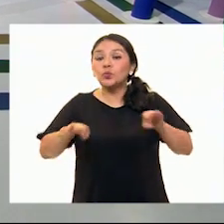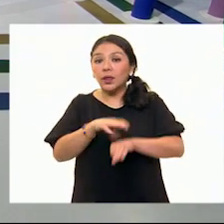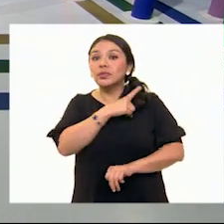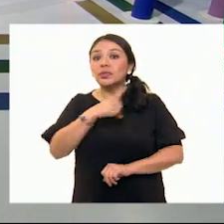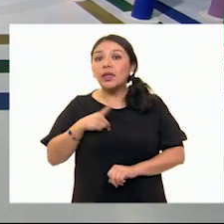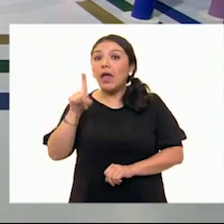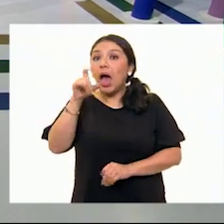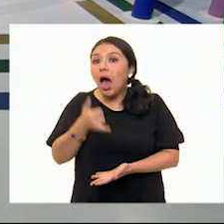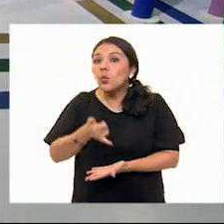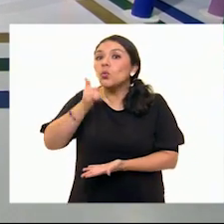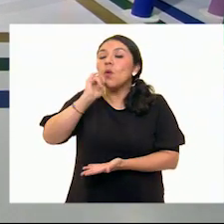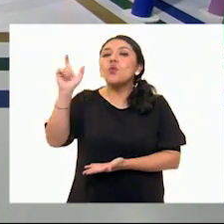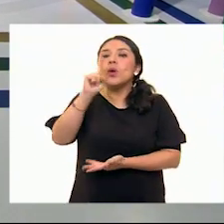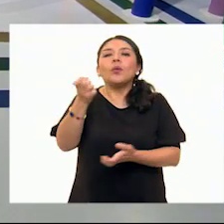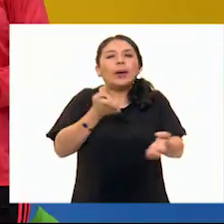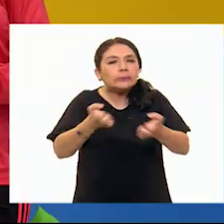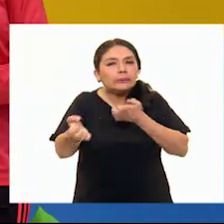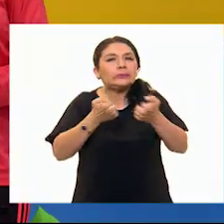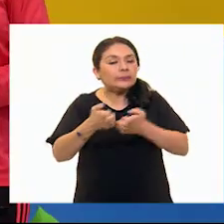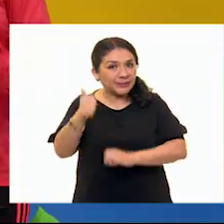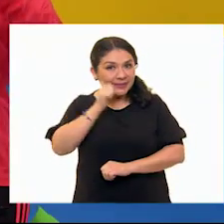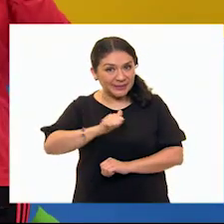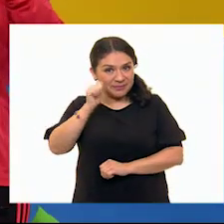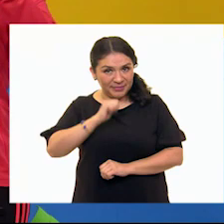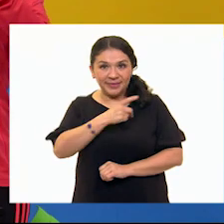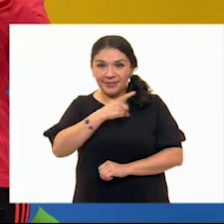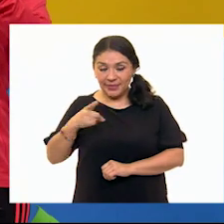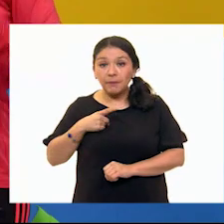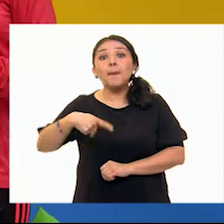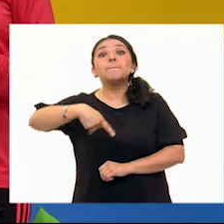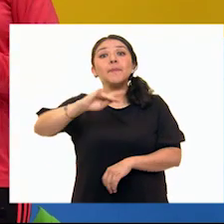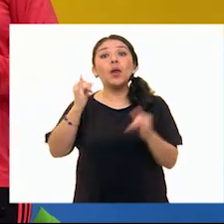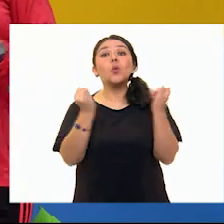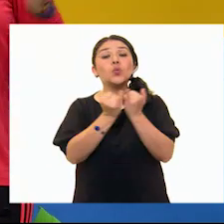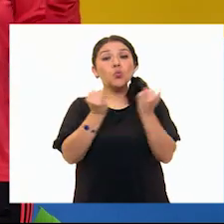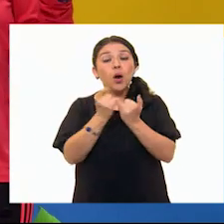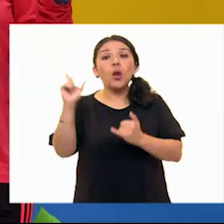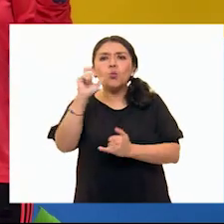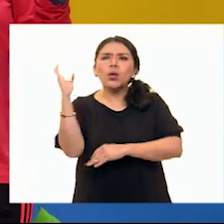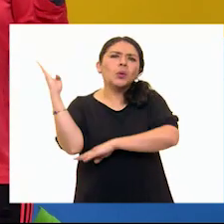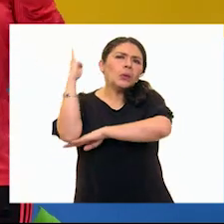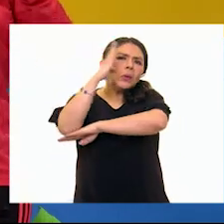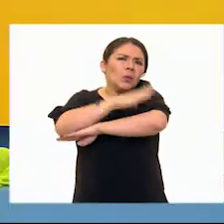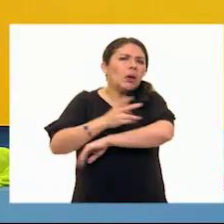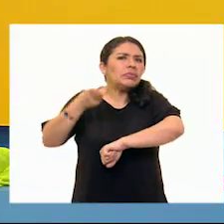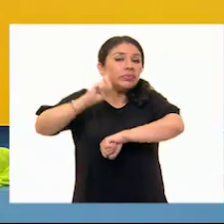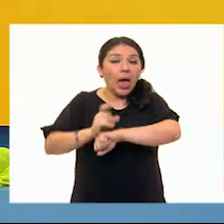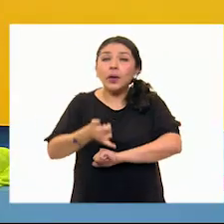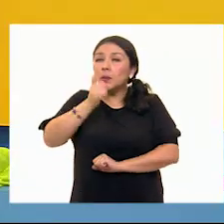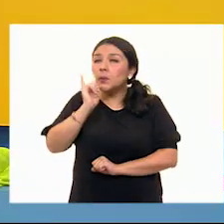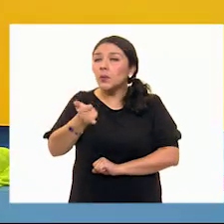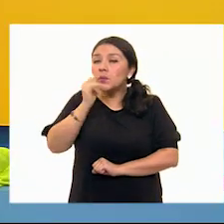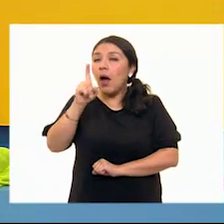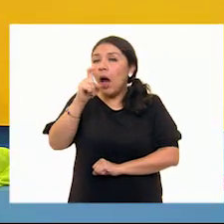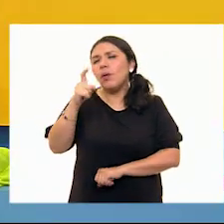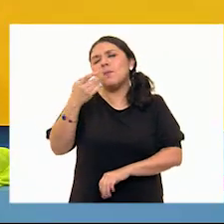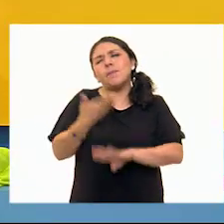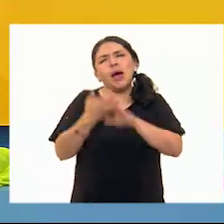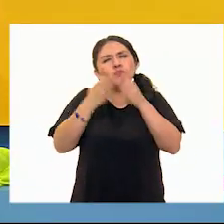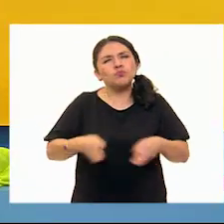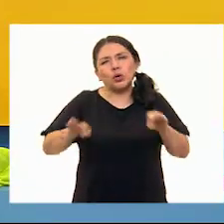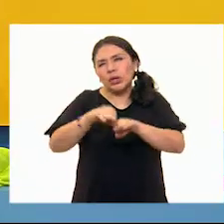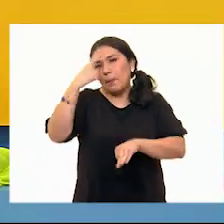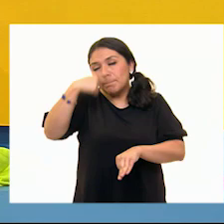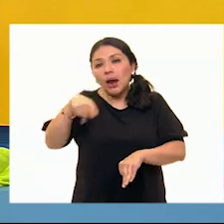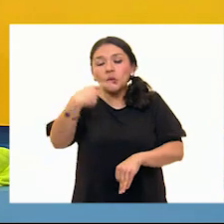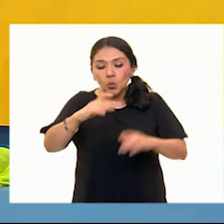agua antes, durante y después de la actividad física, pero también durante todo el día. El agua es muy importante para muchas funciones